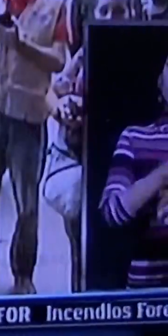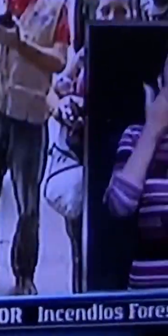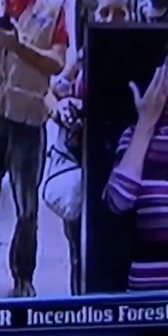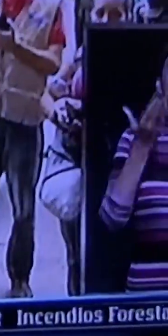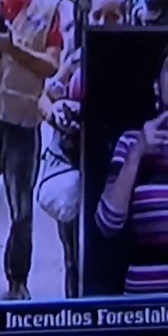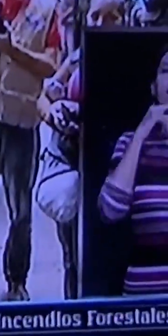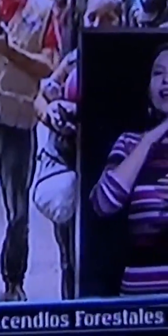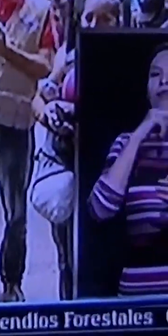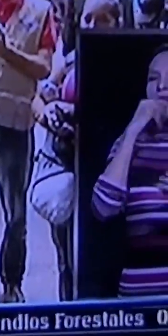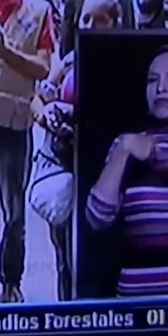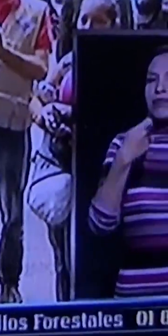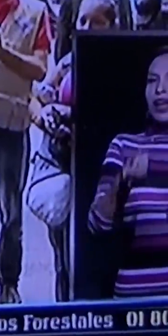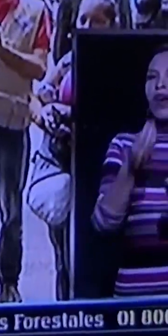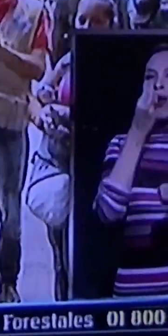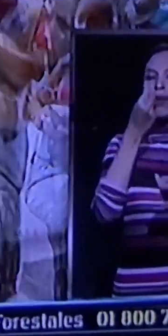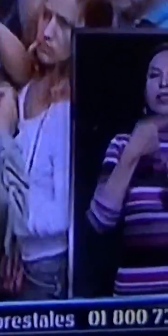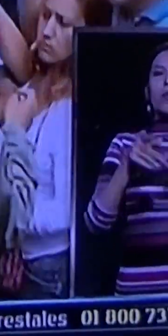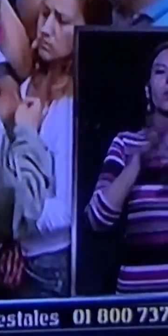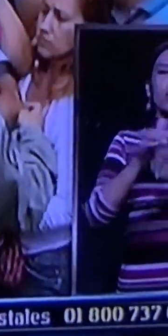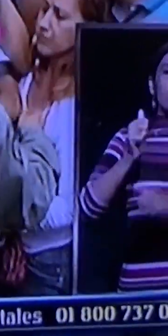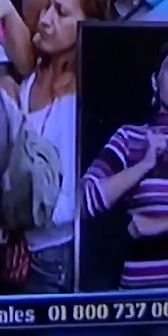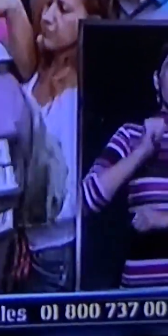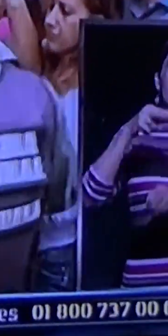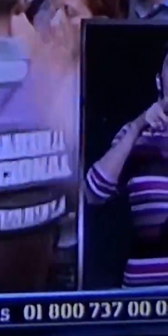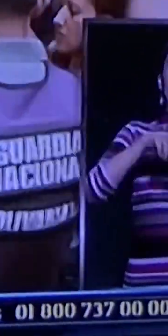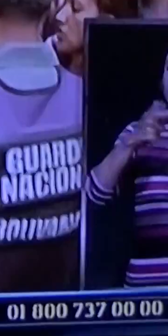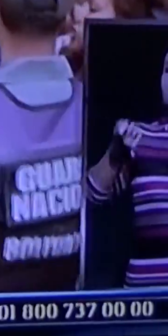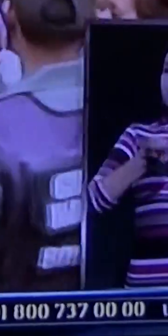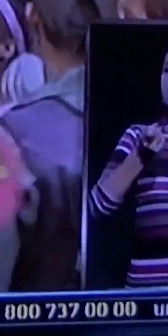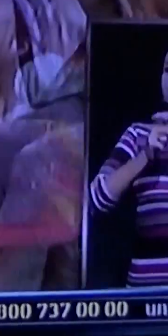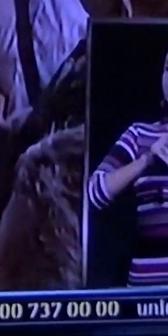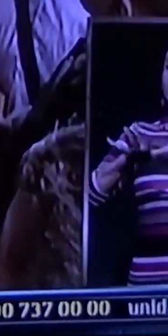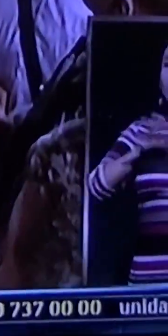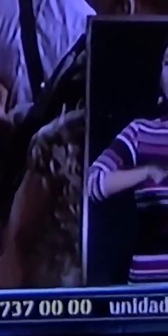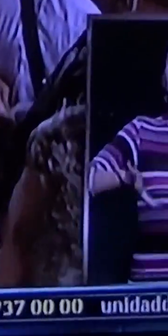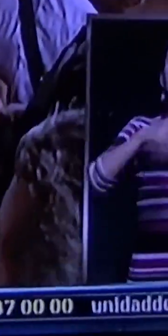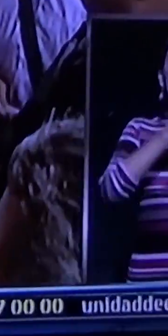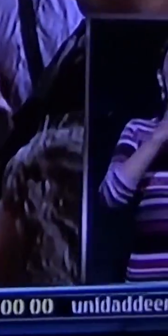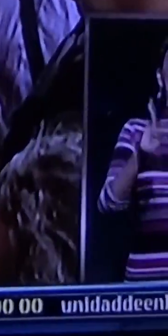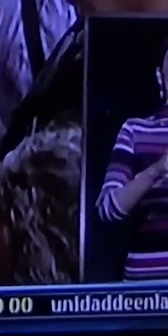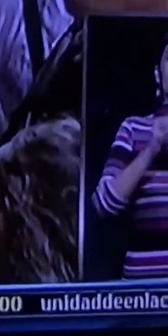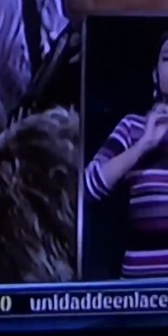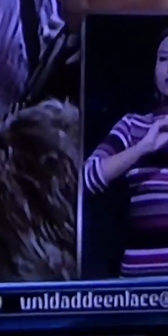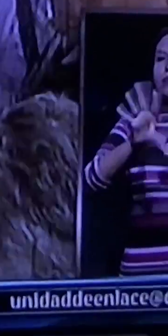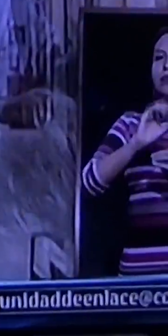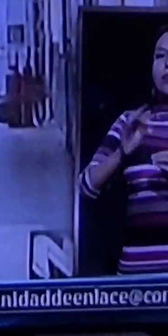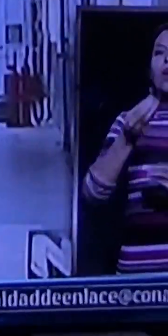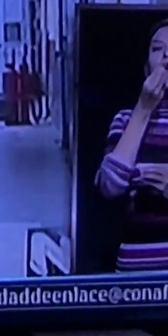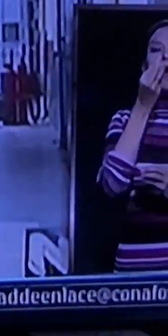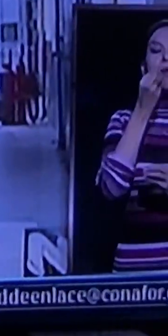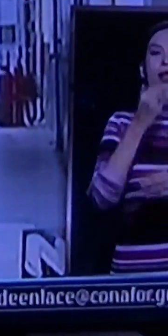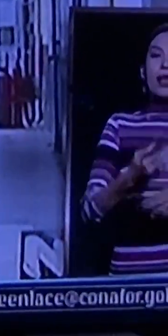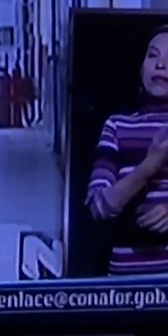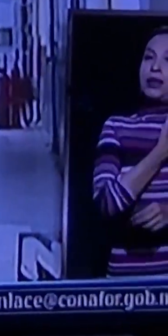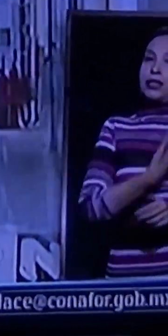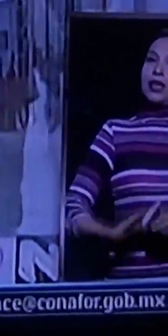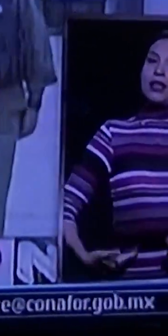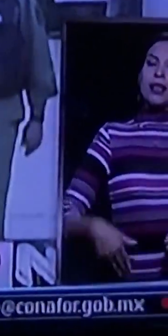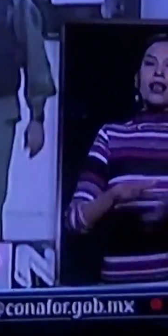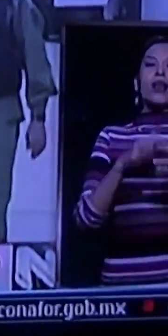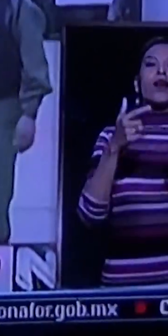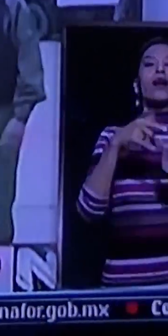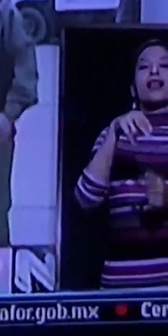de adquirir comida al asumir el Ejército Nacional el control de los puertos, la producción y la distribución de alimentos. El